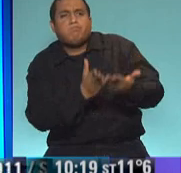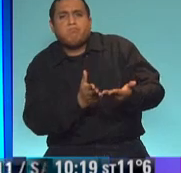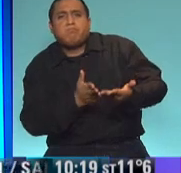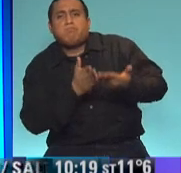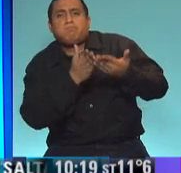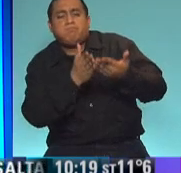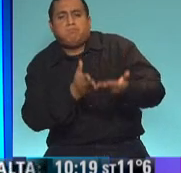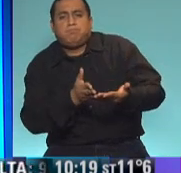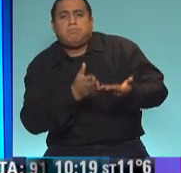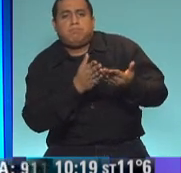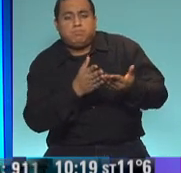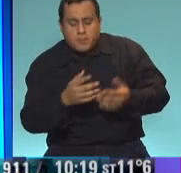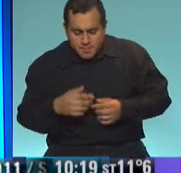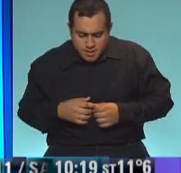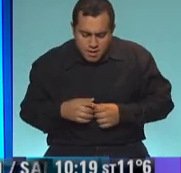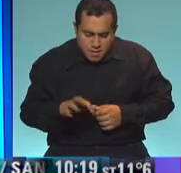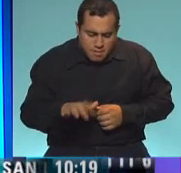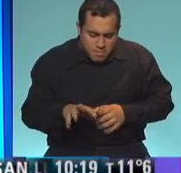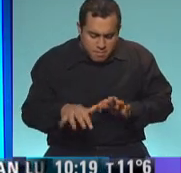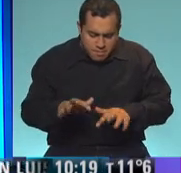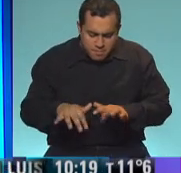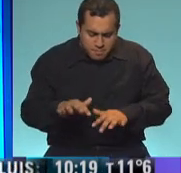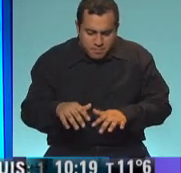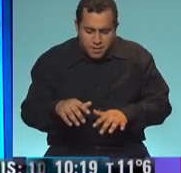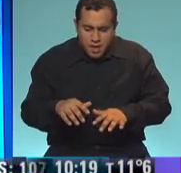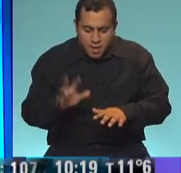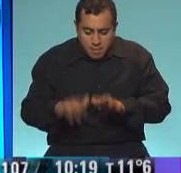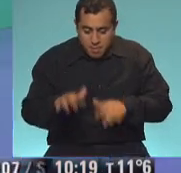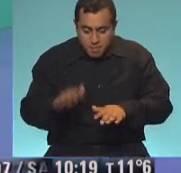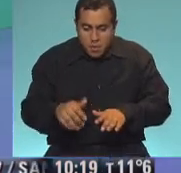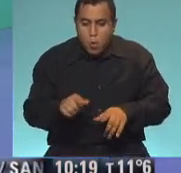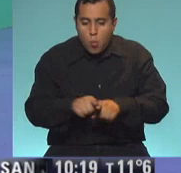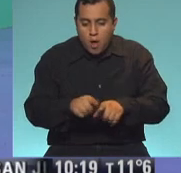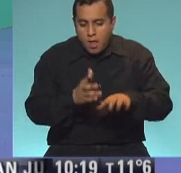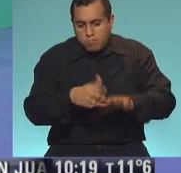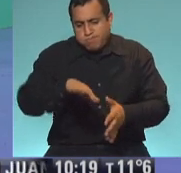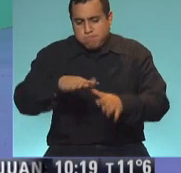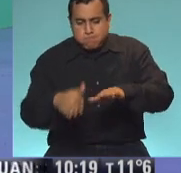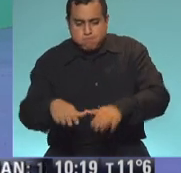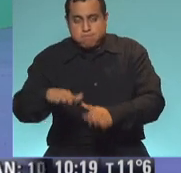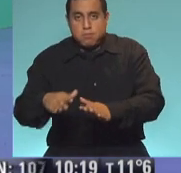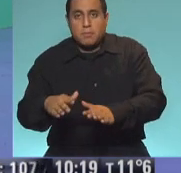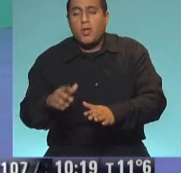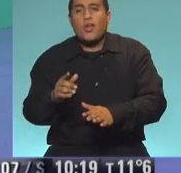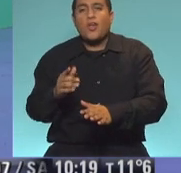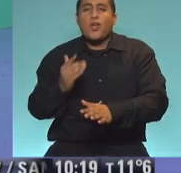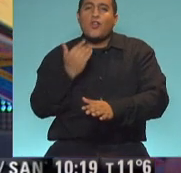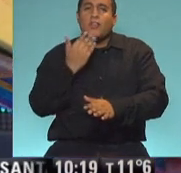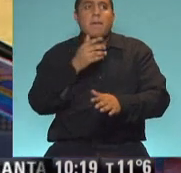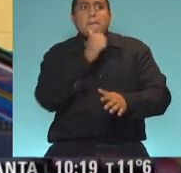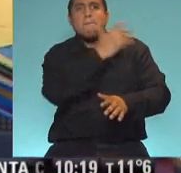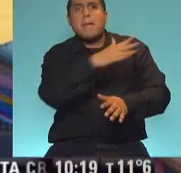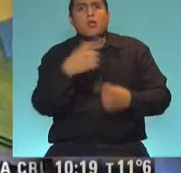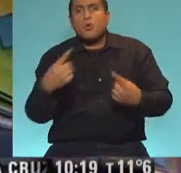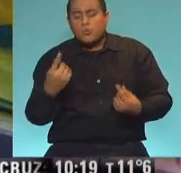con los dedos pensando que son las olas y todo lo que no sabe del mar y todo lo que quiere